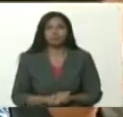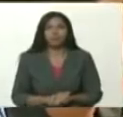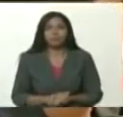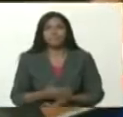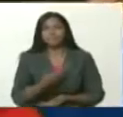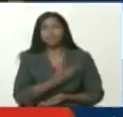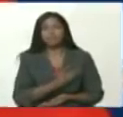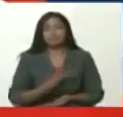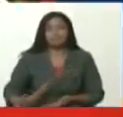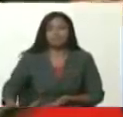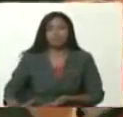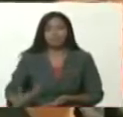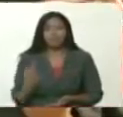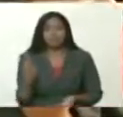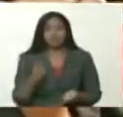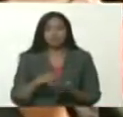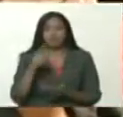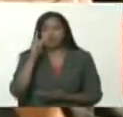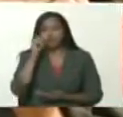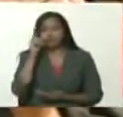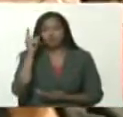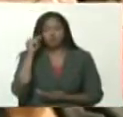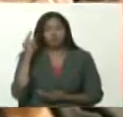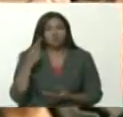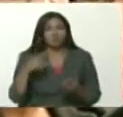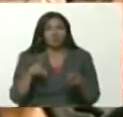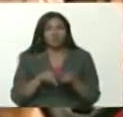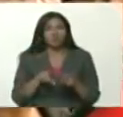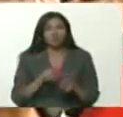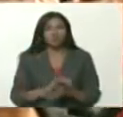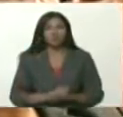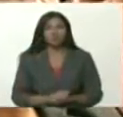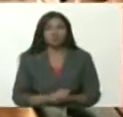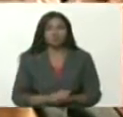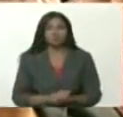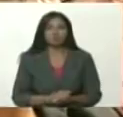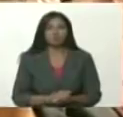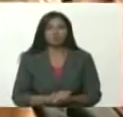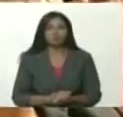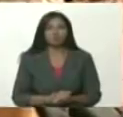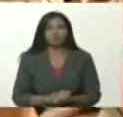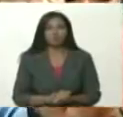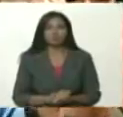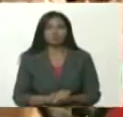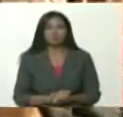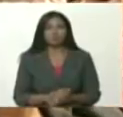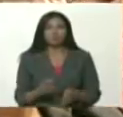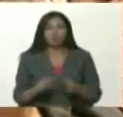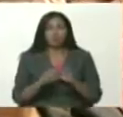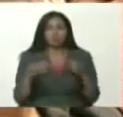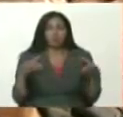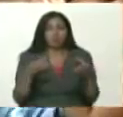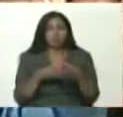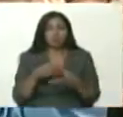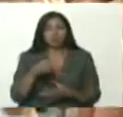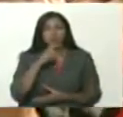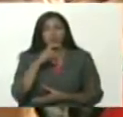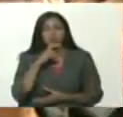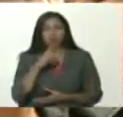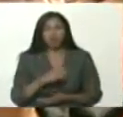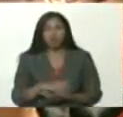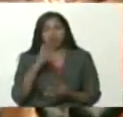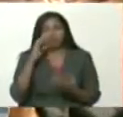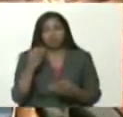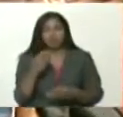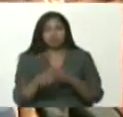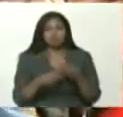presidente, aquí están estos muchachos que forman parte de la generación de oro que también se